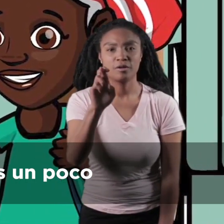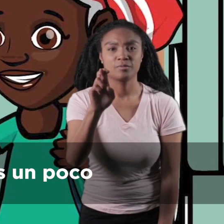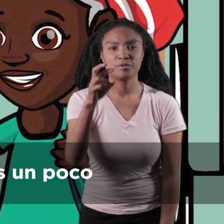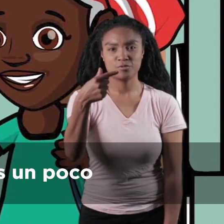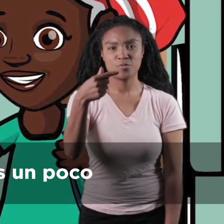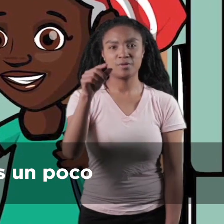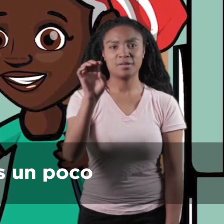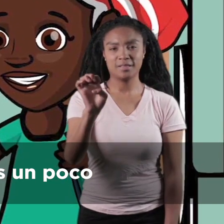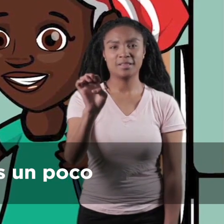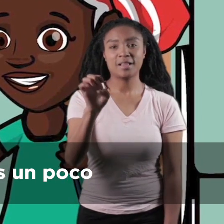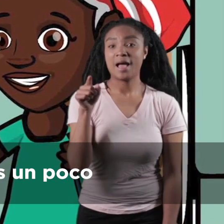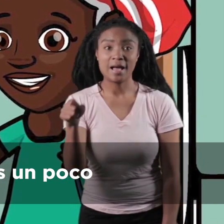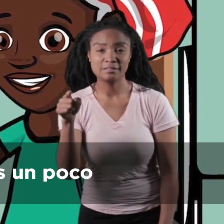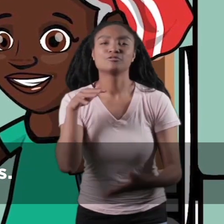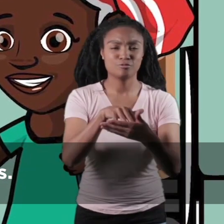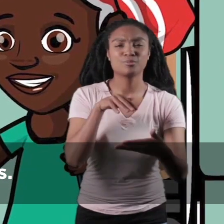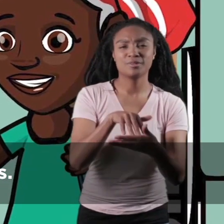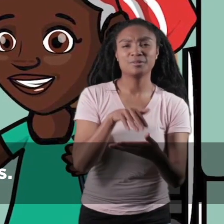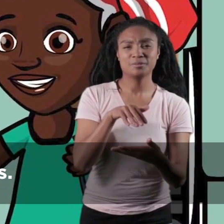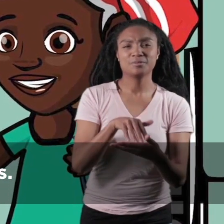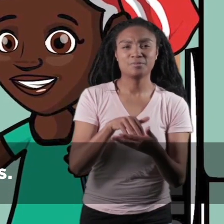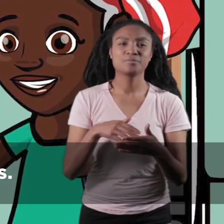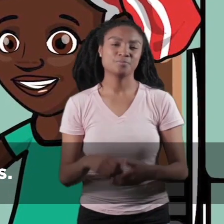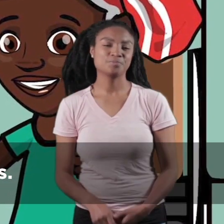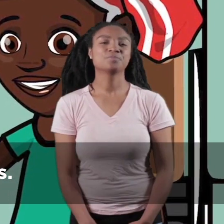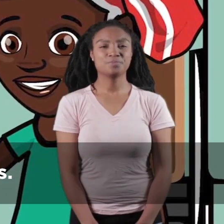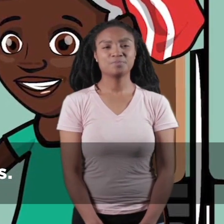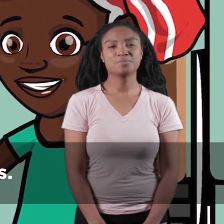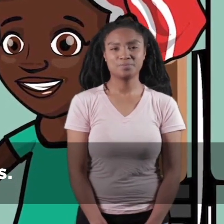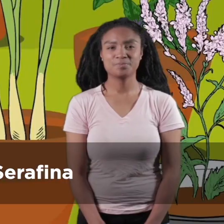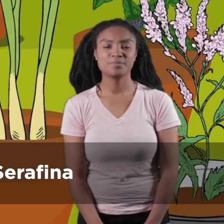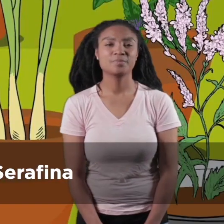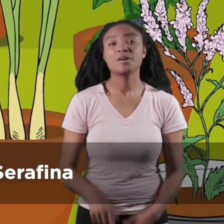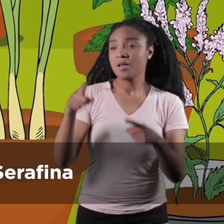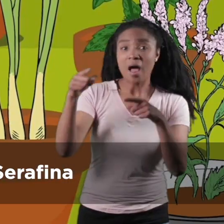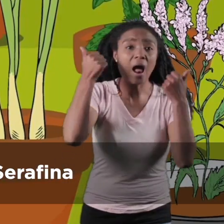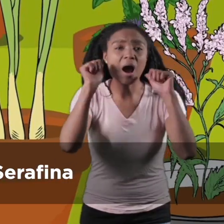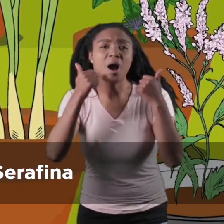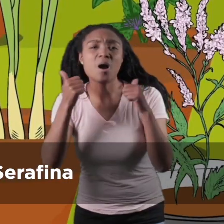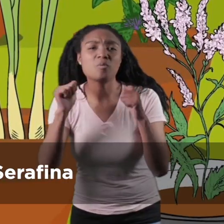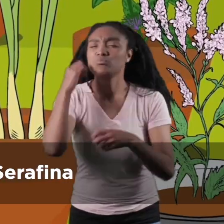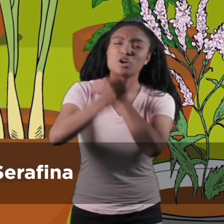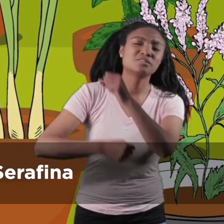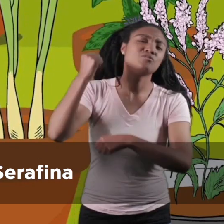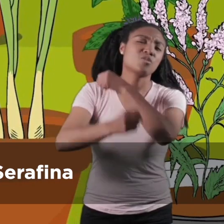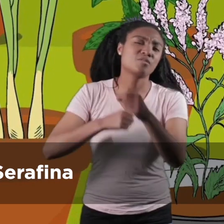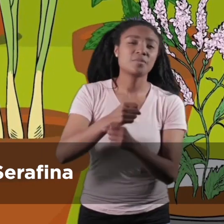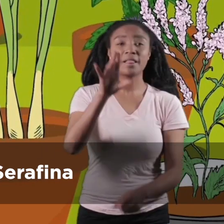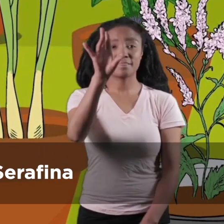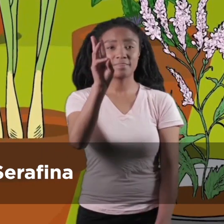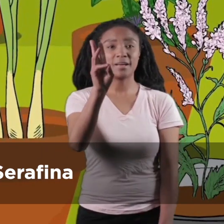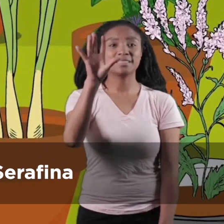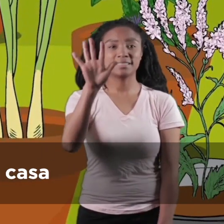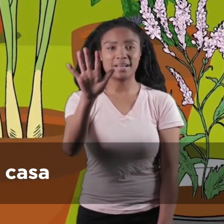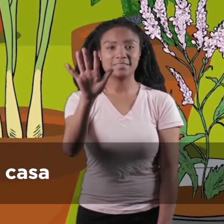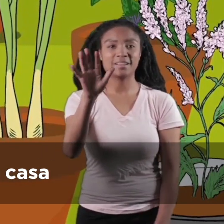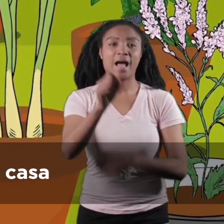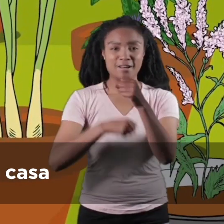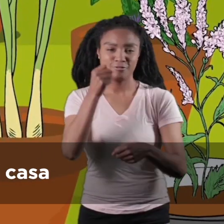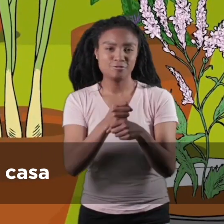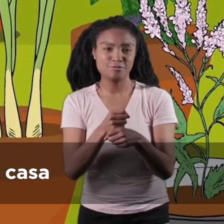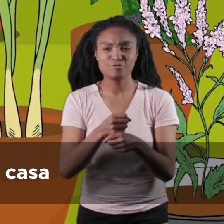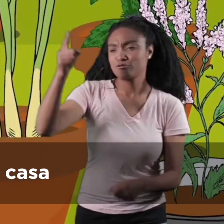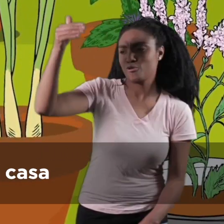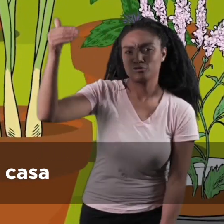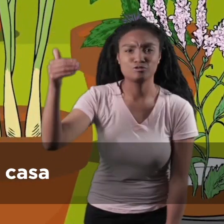y ojos saltones, un poco apagados por los años. Para subsistir, la abuela de Serafina se